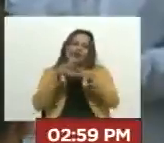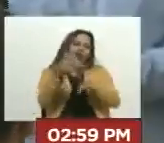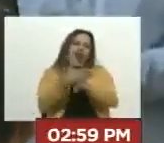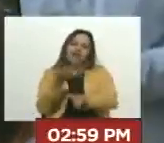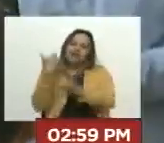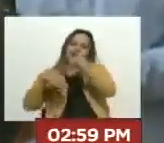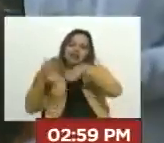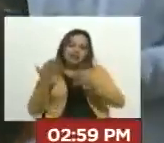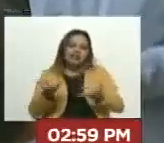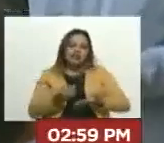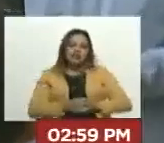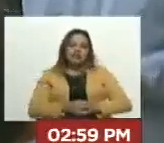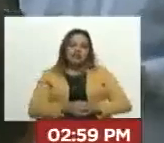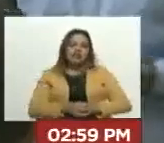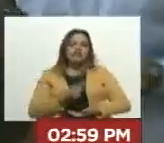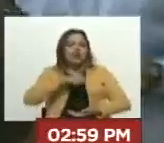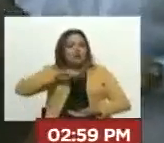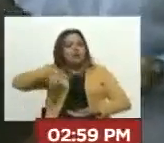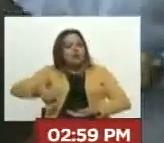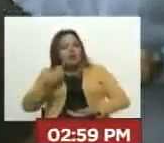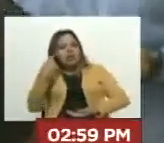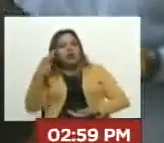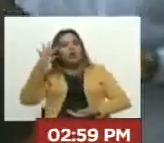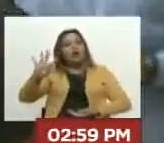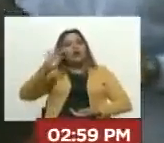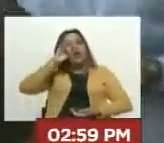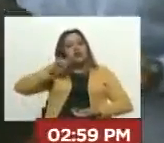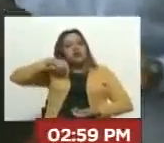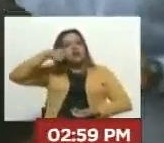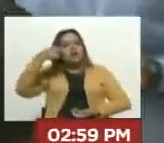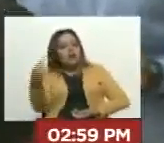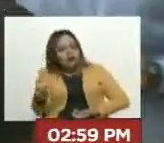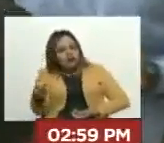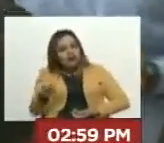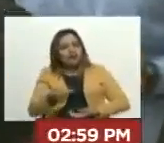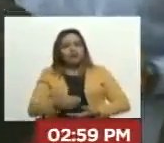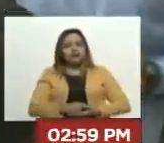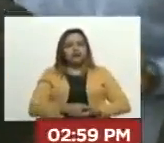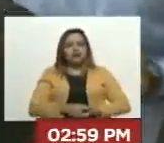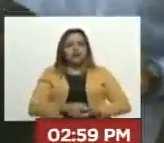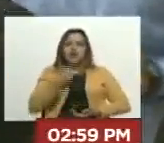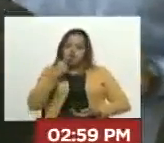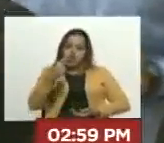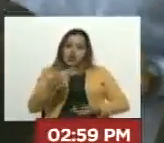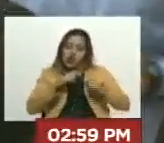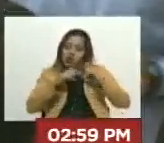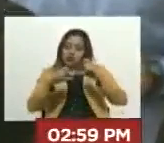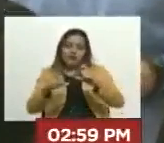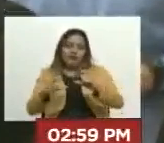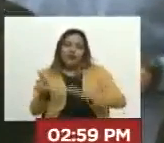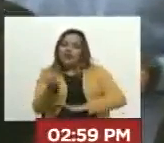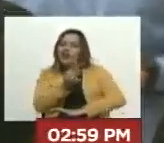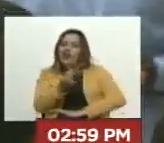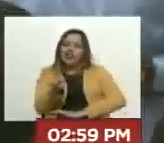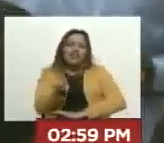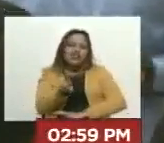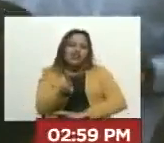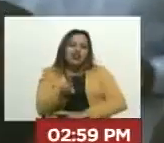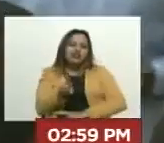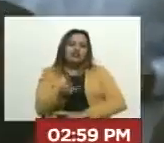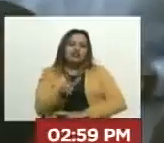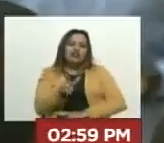Hoy nosotros podemos decir 4 años después, y esto lo digo desde el corazón, no le fallamos a Bolívar y no le